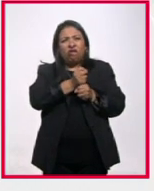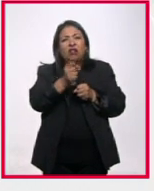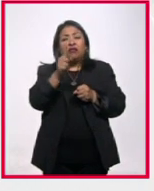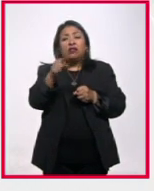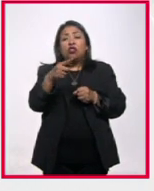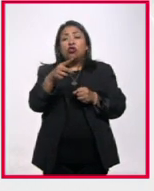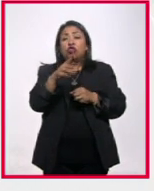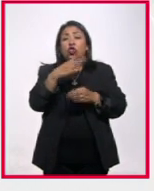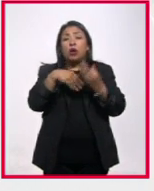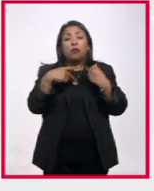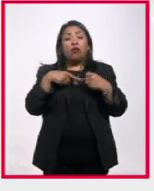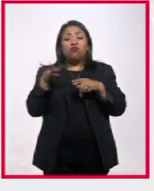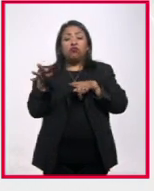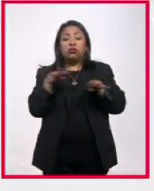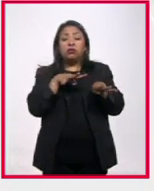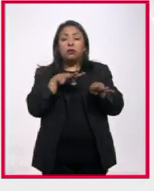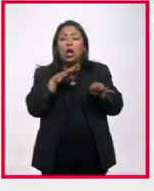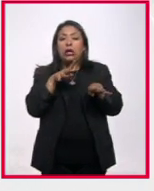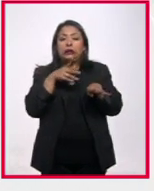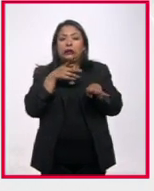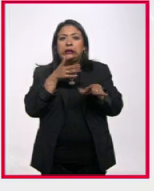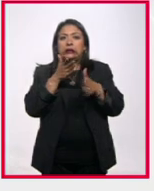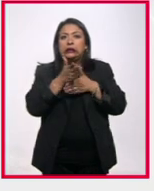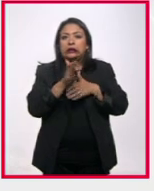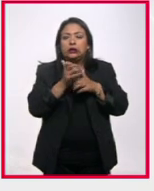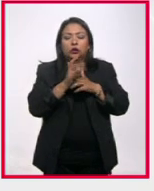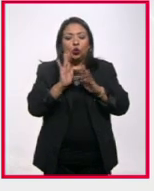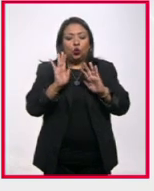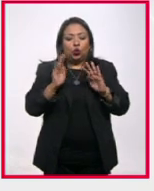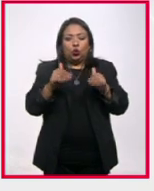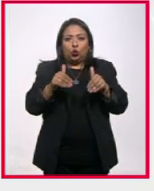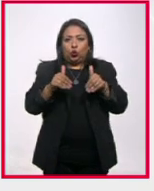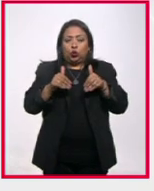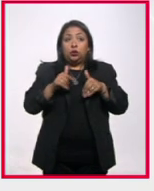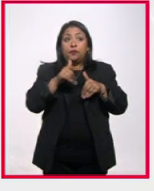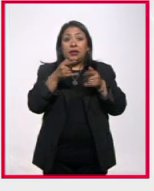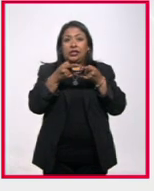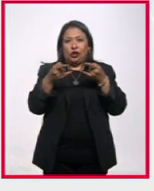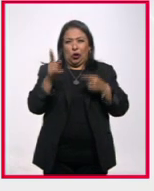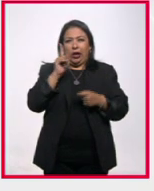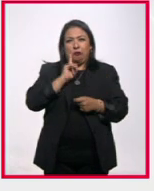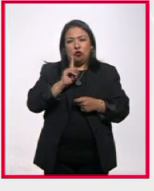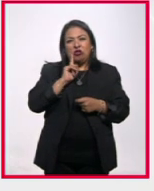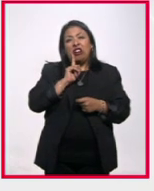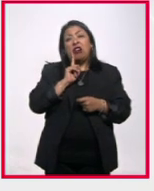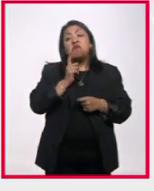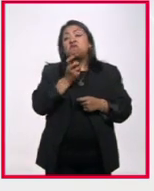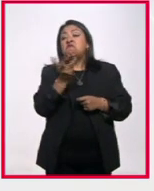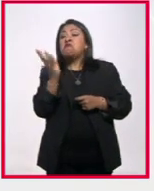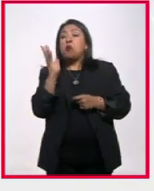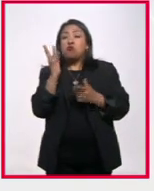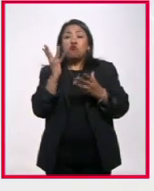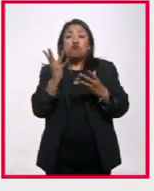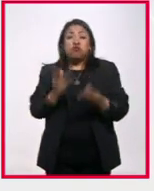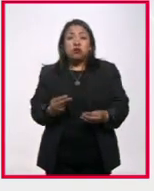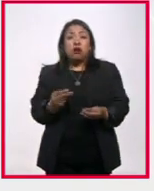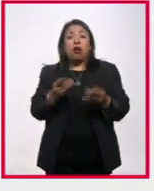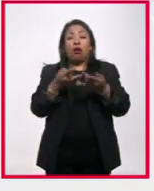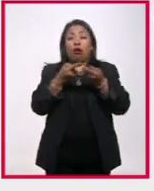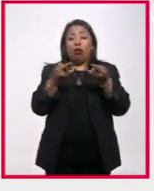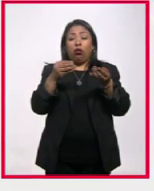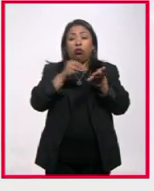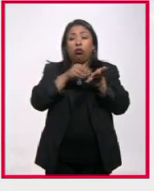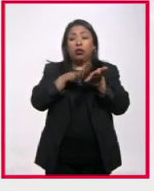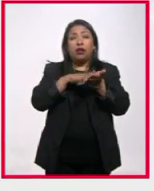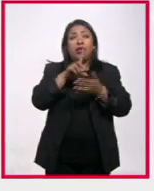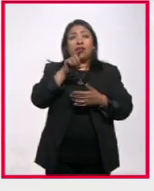los que la rodean sin que nadie sea capaz de intervenir. La historia de esta mujer, que puede ser la de millones, nos es contada en el libro de